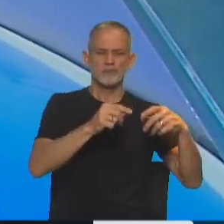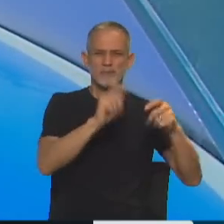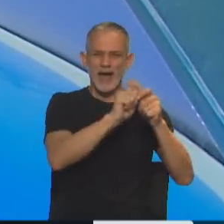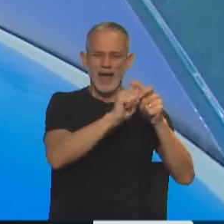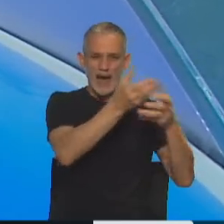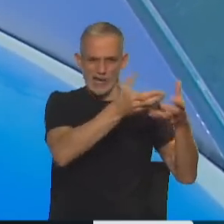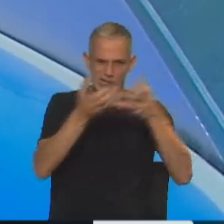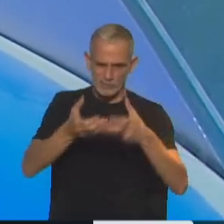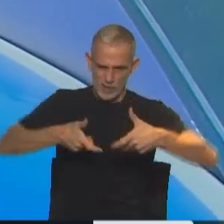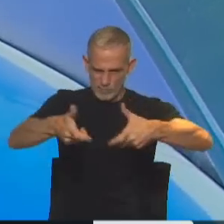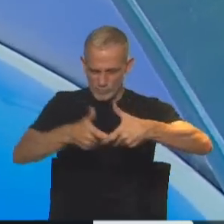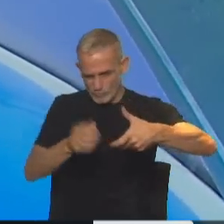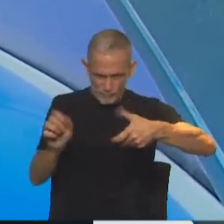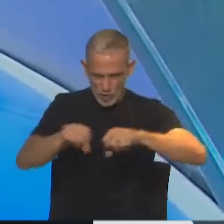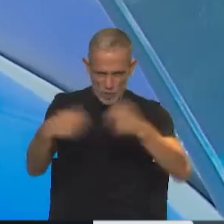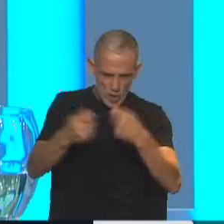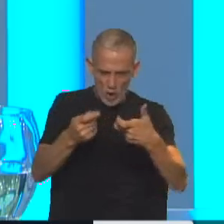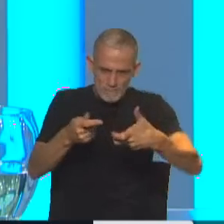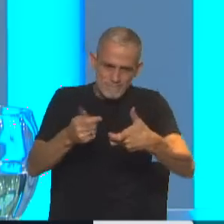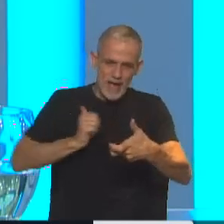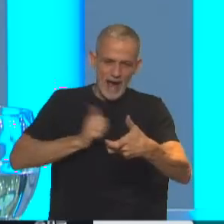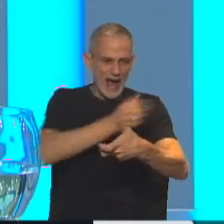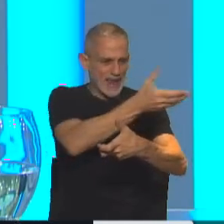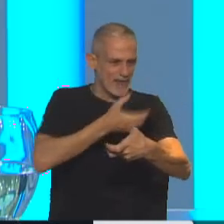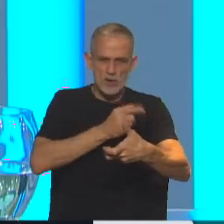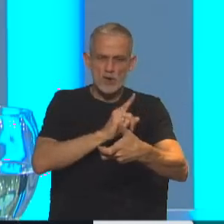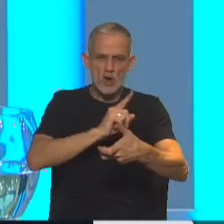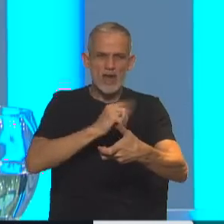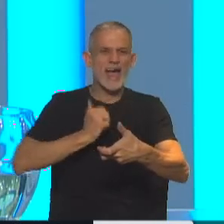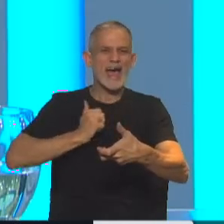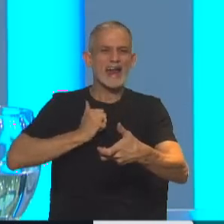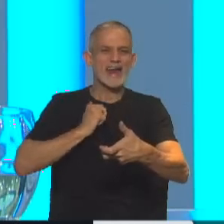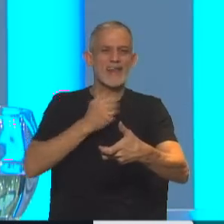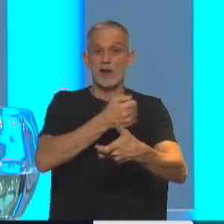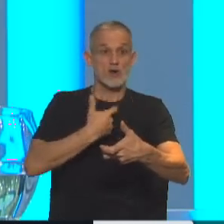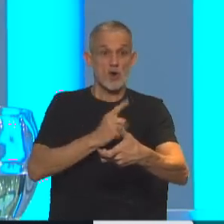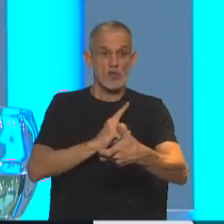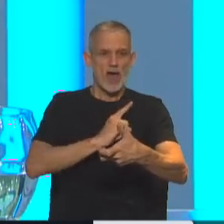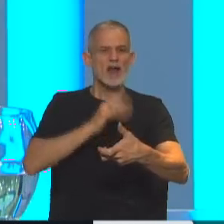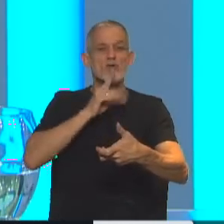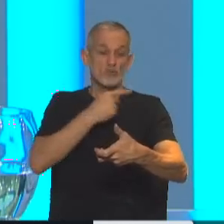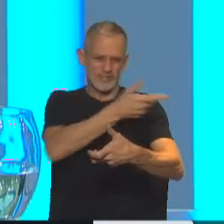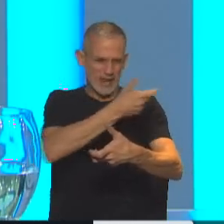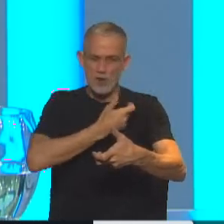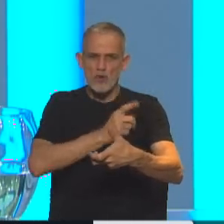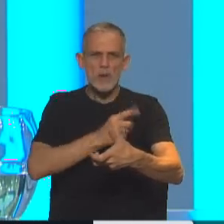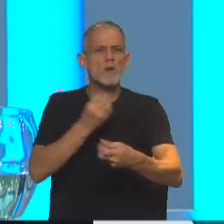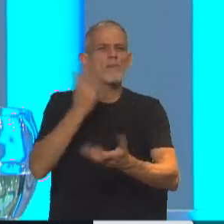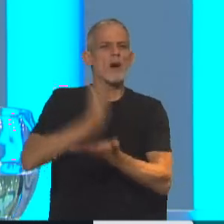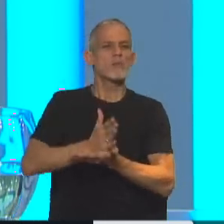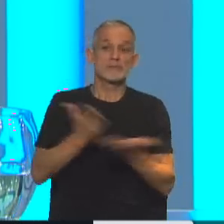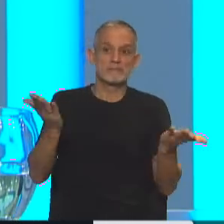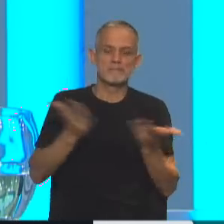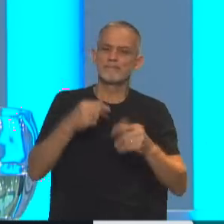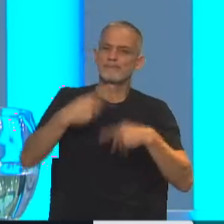precisamente de este gasoducto cuál es la razón que esgrimió en canadá y es que básicamente por las sanciones no se